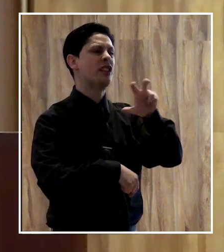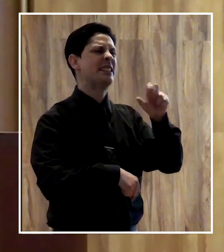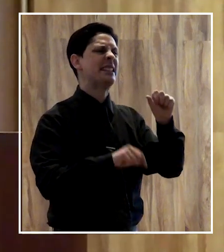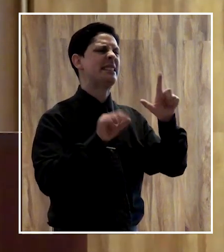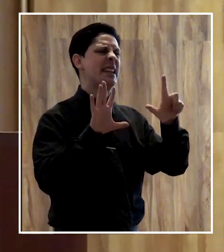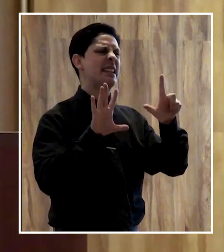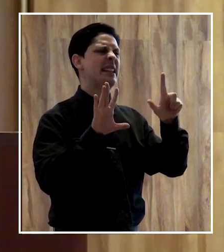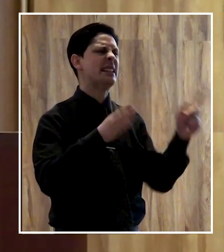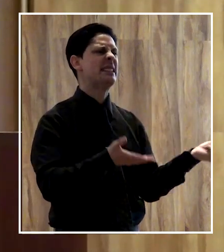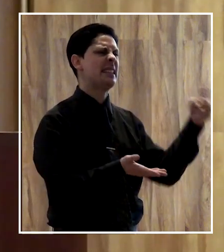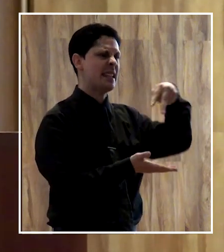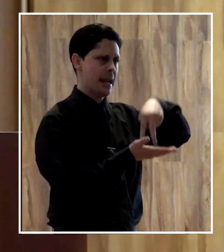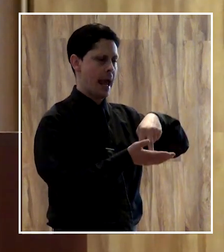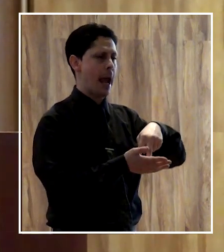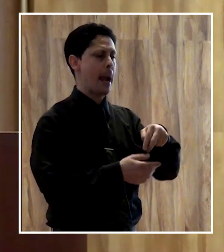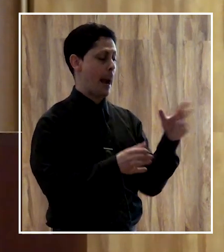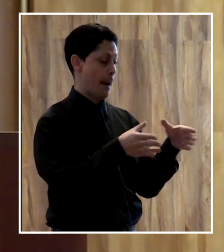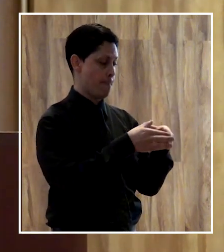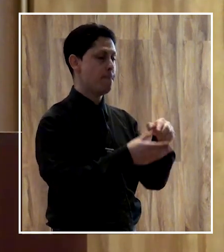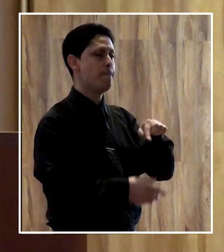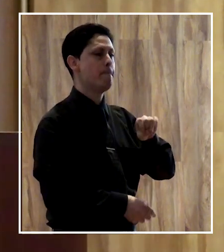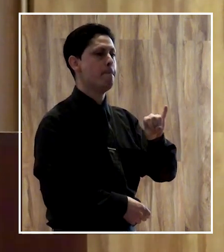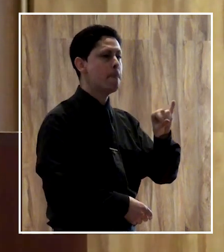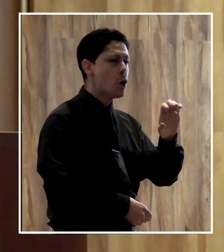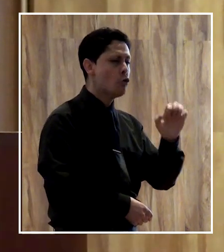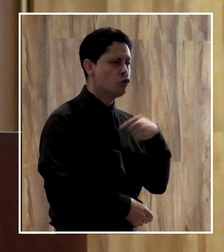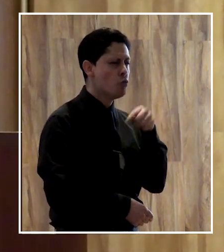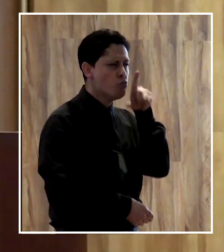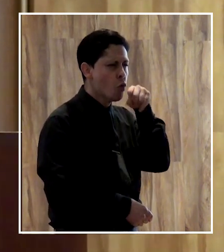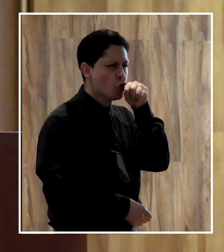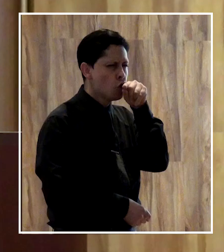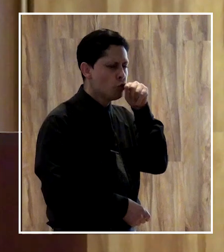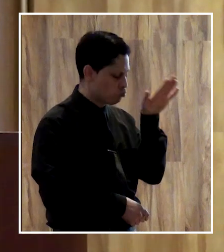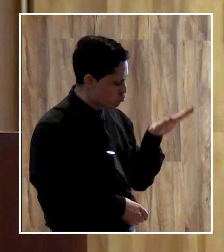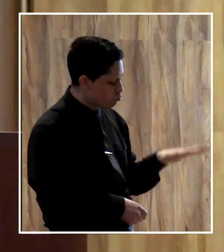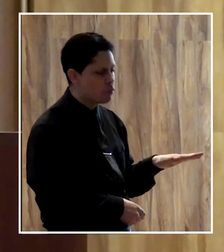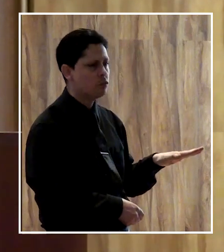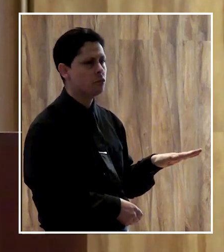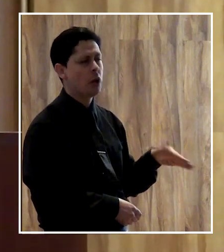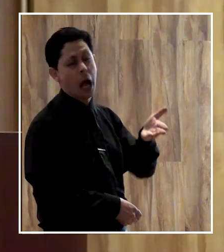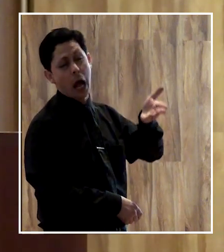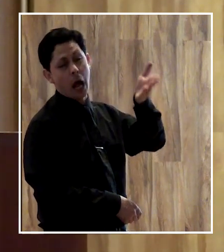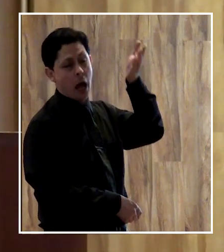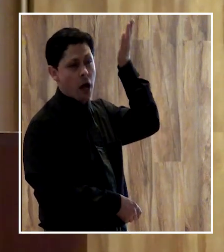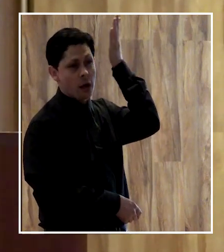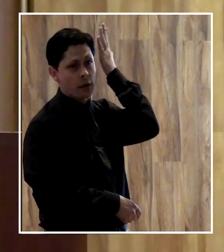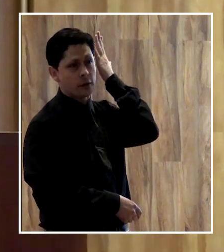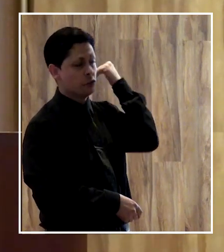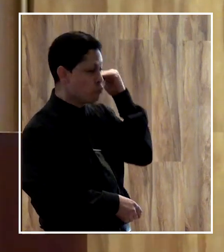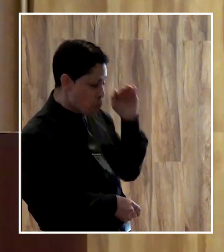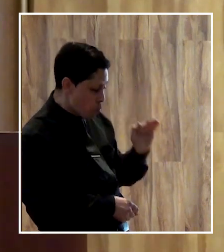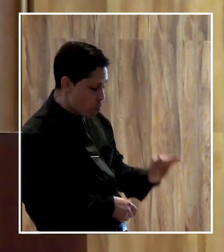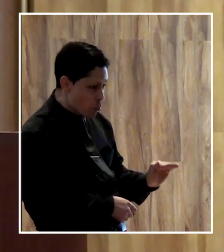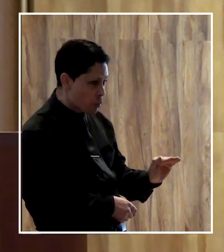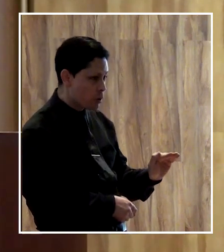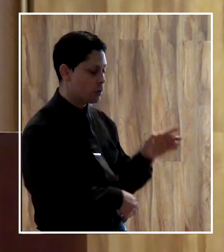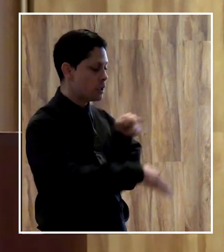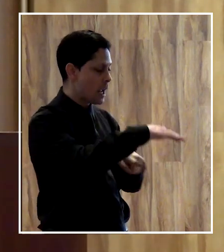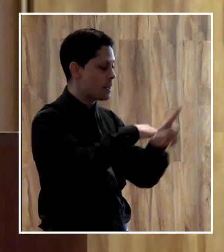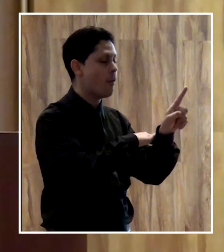87 yo llegué al PIE, ¿no? Ahí un pollito, a trabajar a uno de los proyectos que estaba en el PIE,